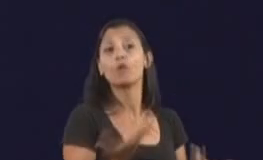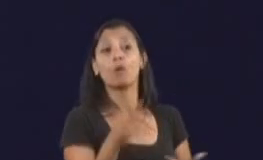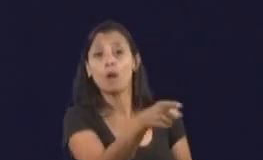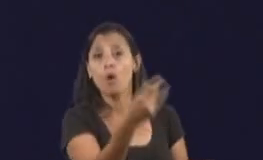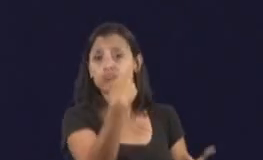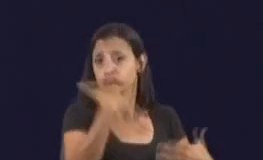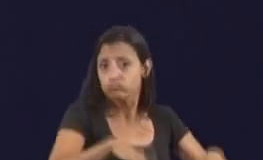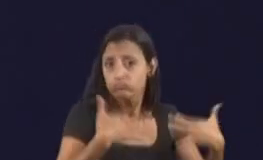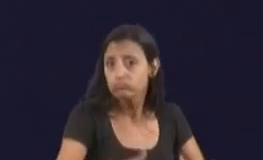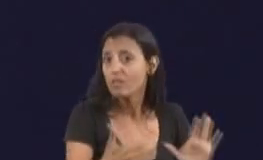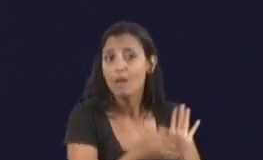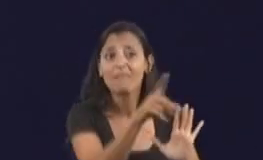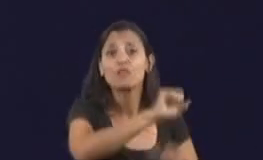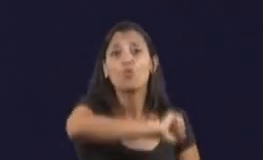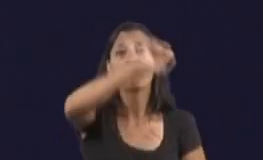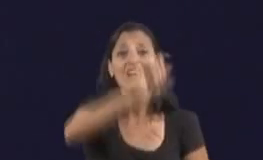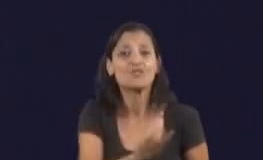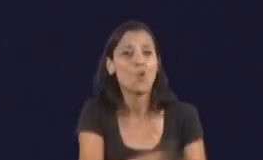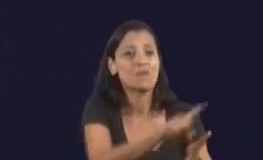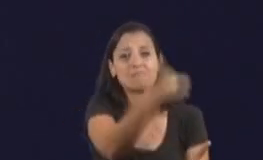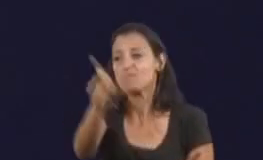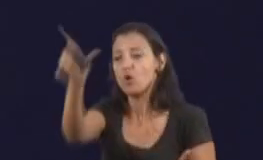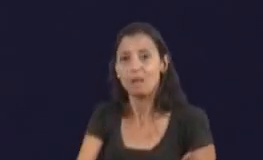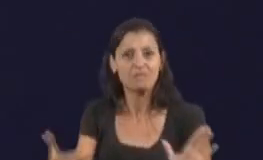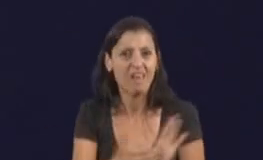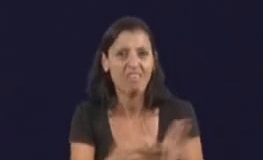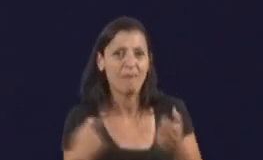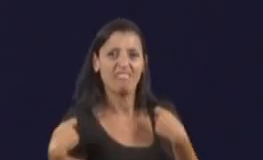consumiste alimentos, tu inflación va a haber sido